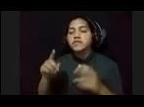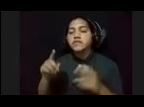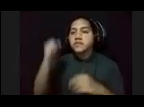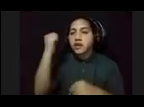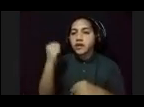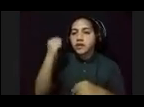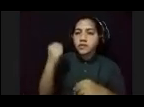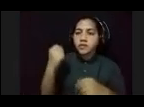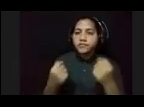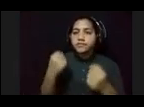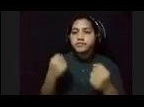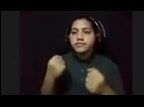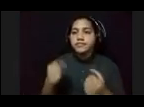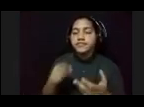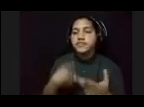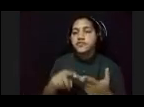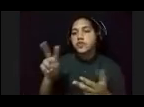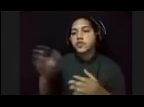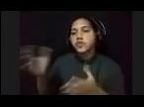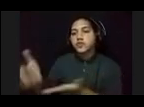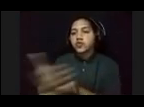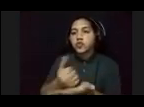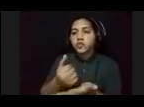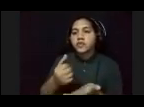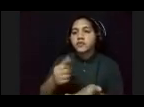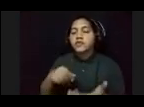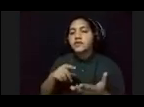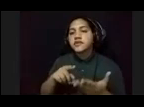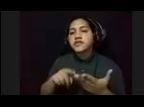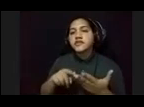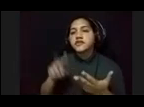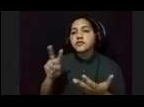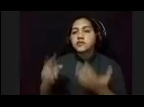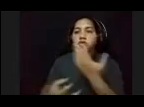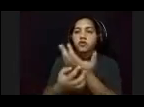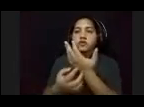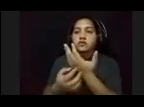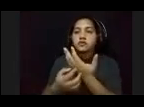casa comercial, 2 cocineros en café-restaurante de hotel,